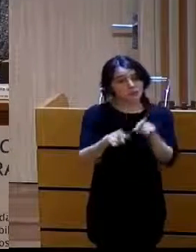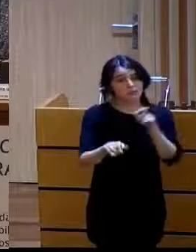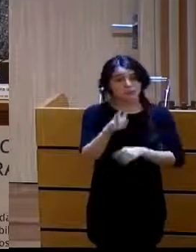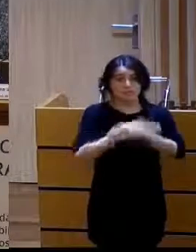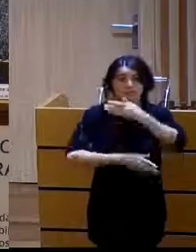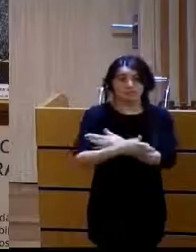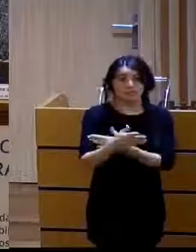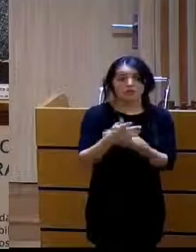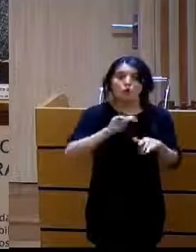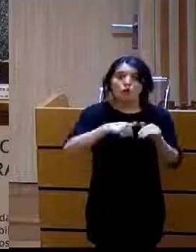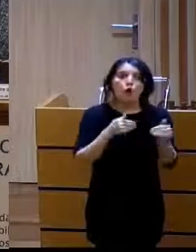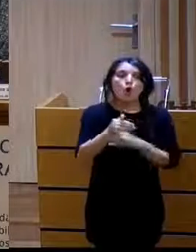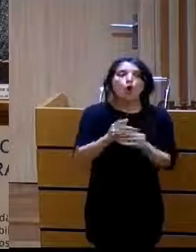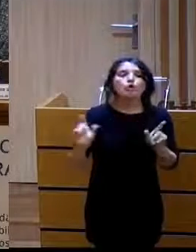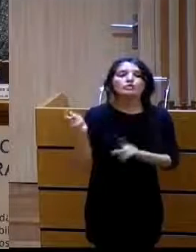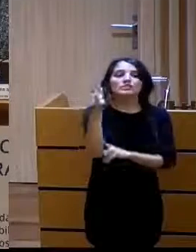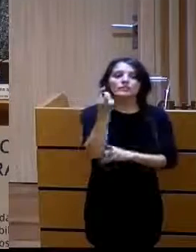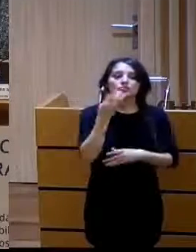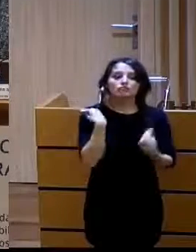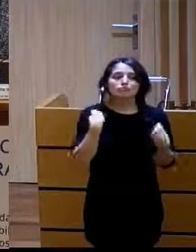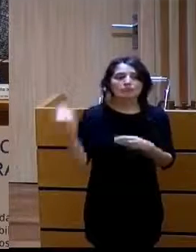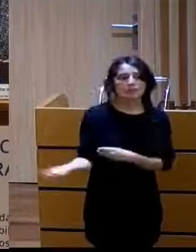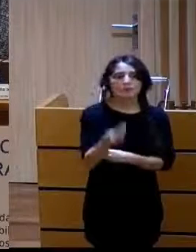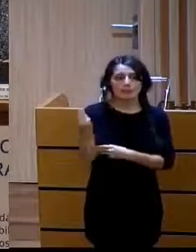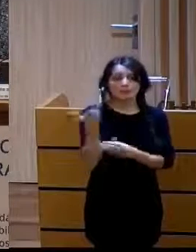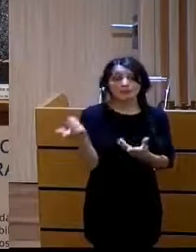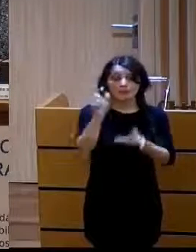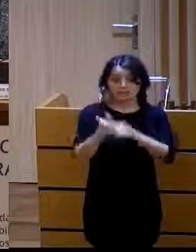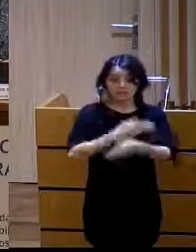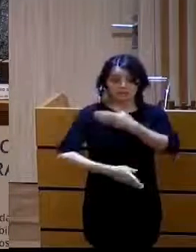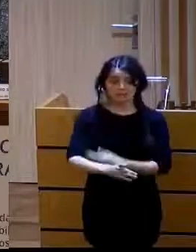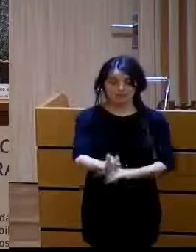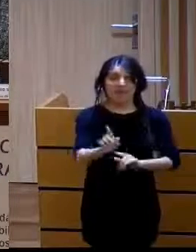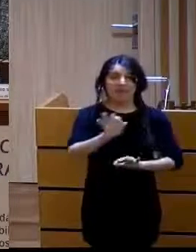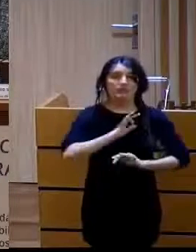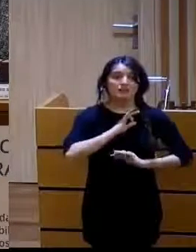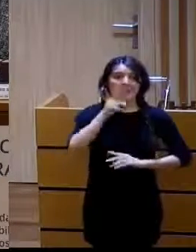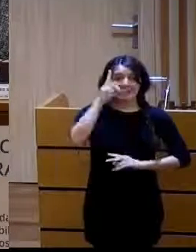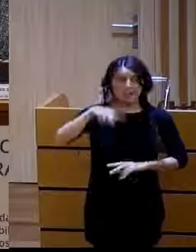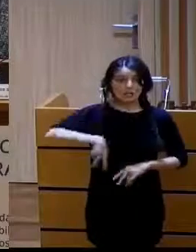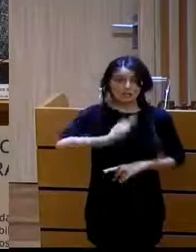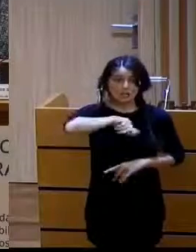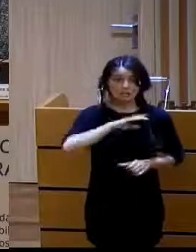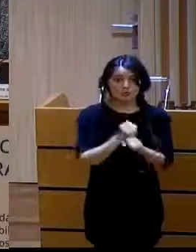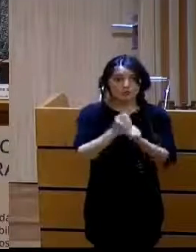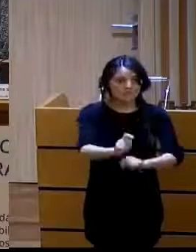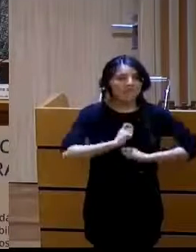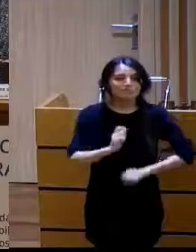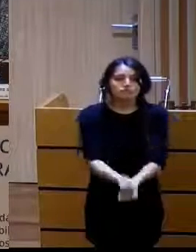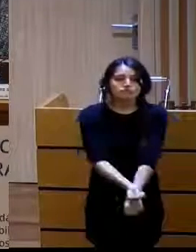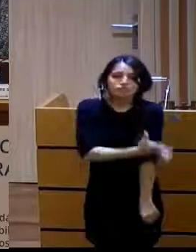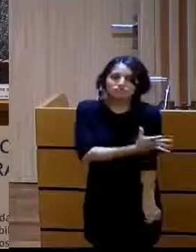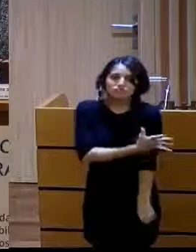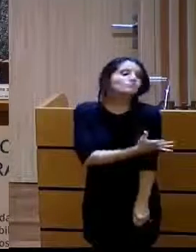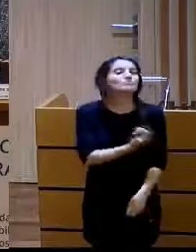las personas con discapacidad nos reconozcan este trabajo realmente nos ha conmovido, nos ha emocionado y os queremos agradecer de una manera